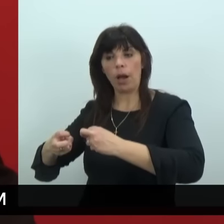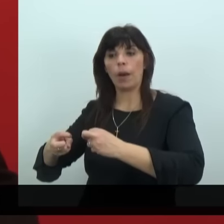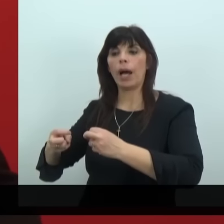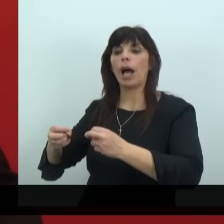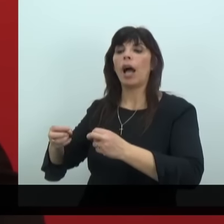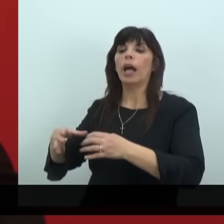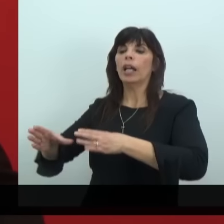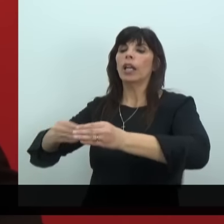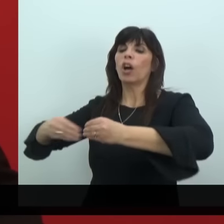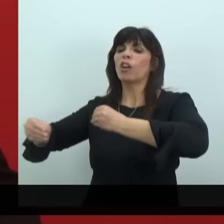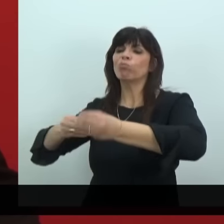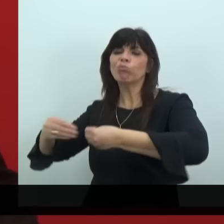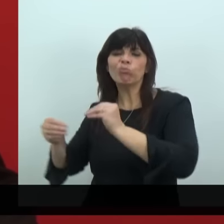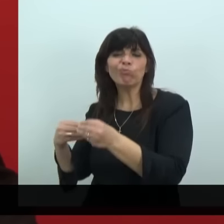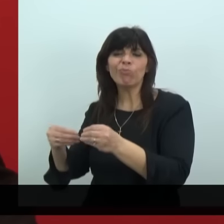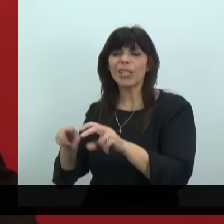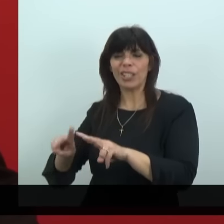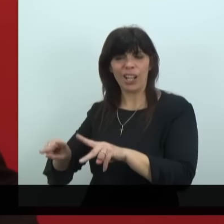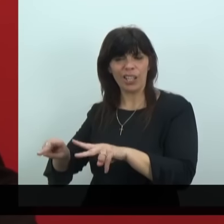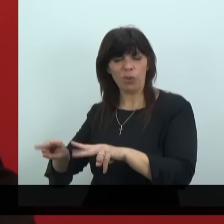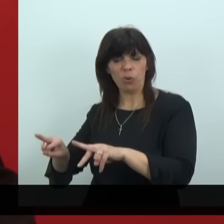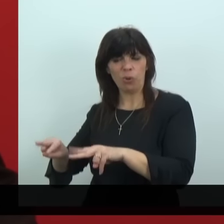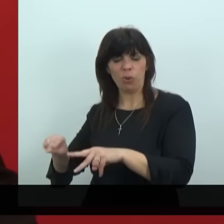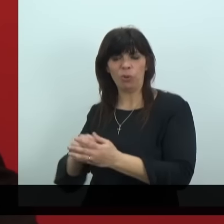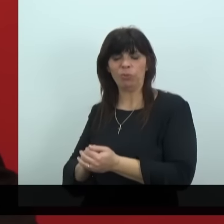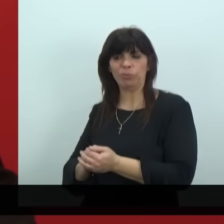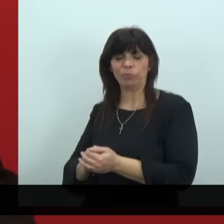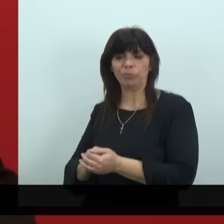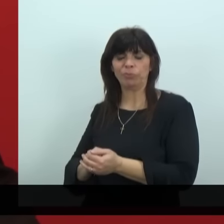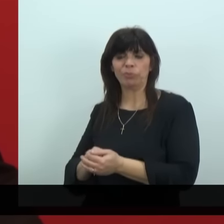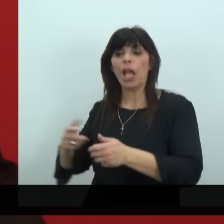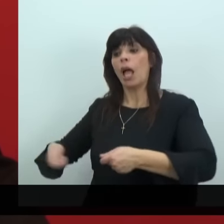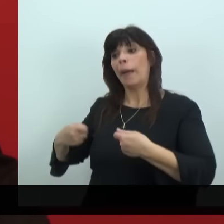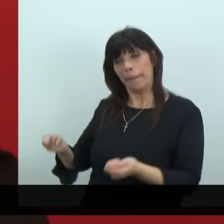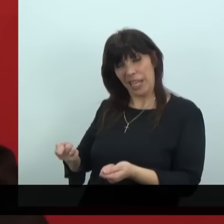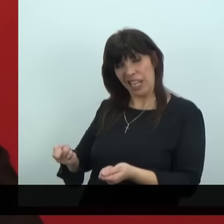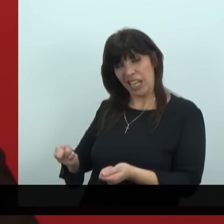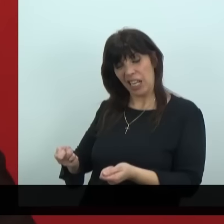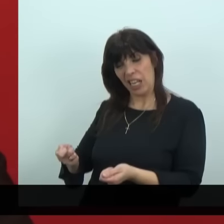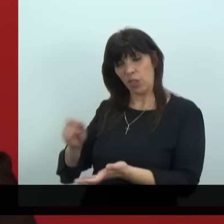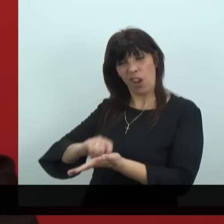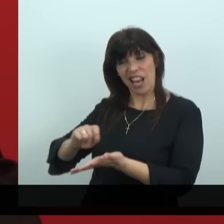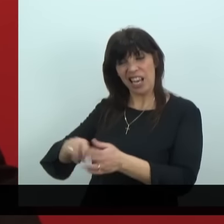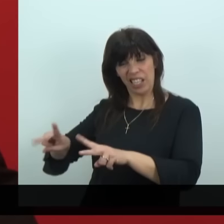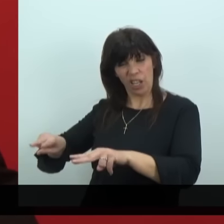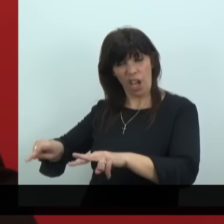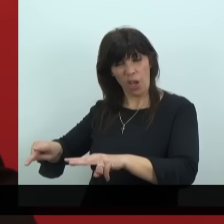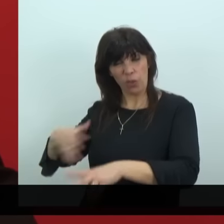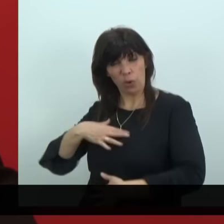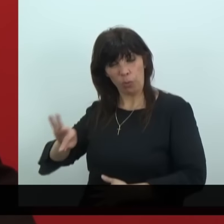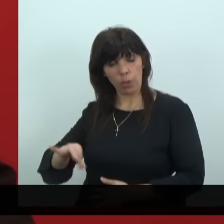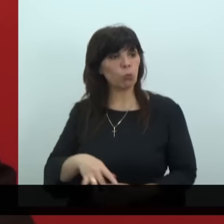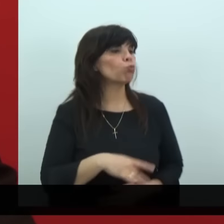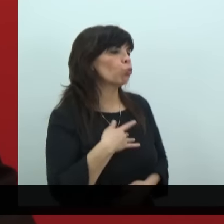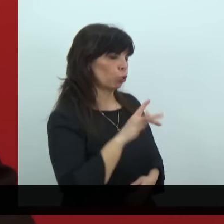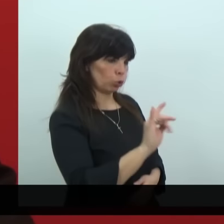me dijo, pastor, ¿le puedo escribir algo en letra de oro? Oh, dije, encantado. Y